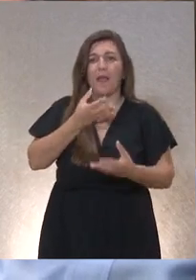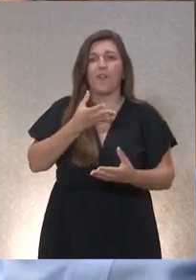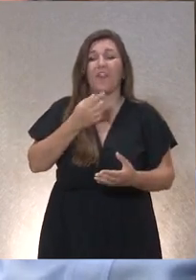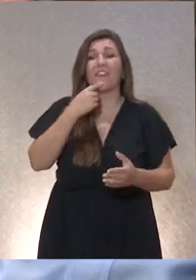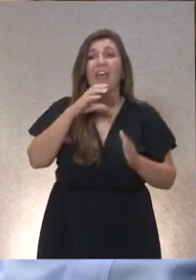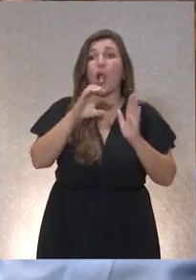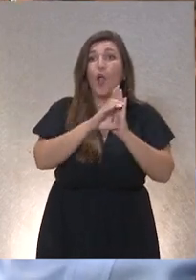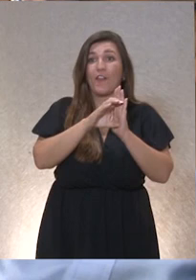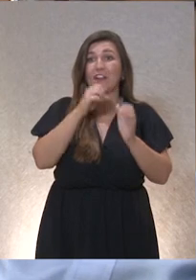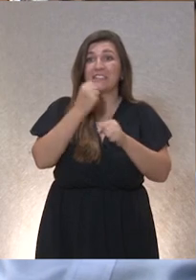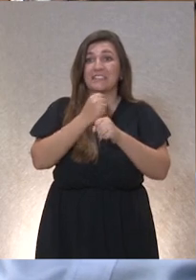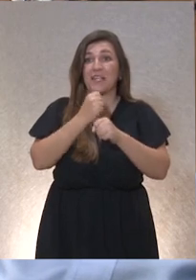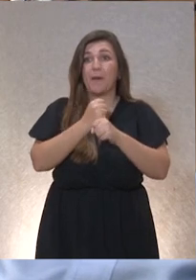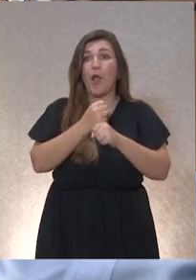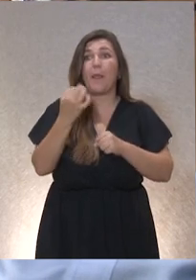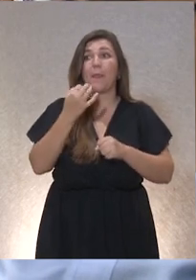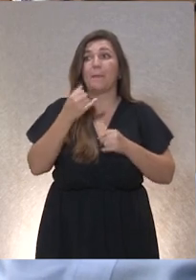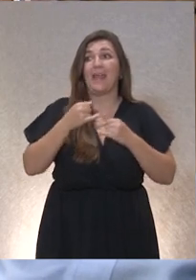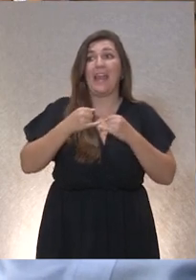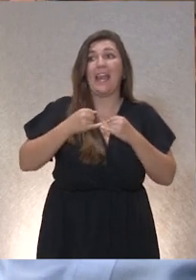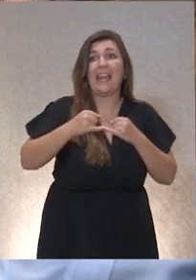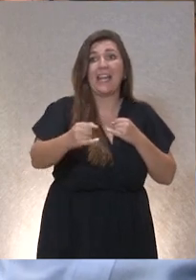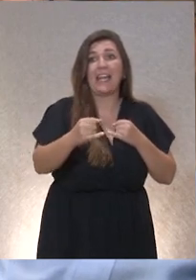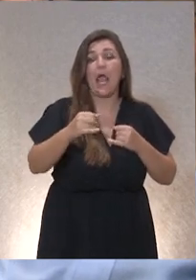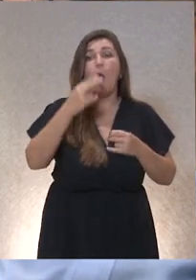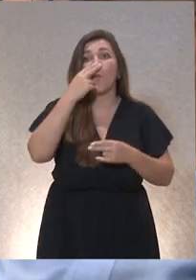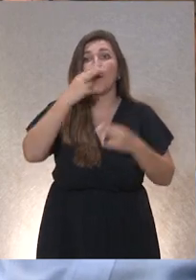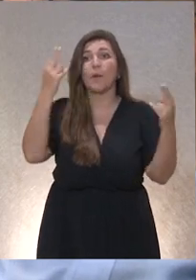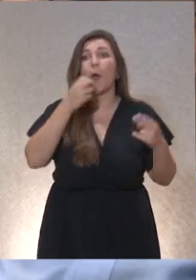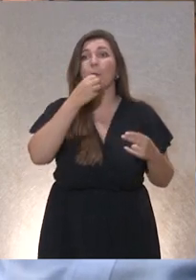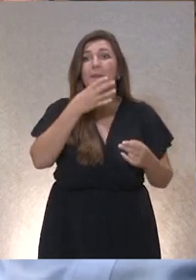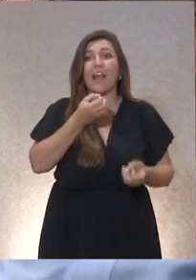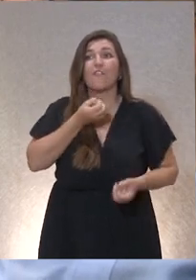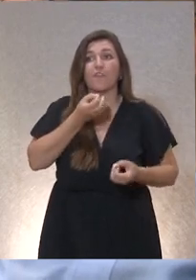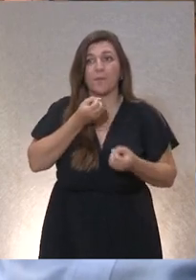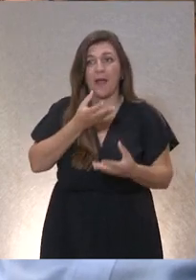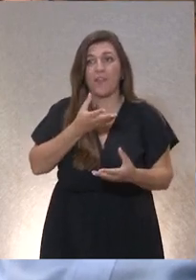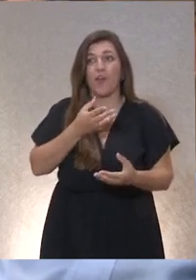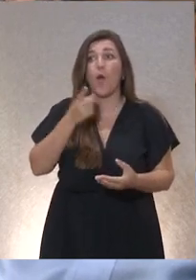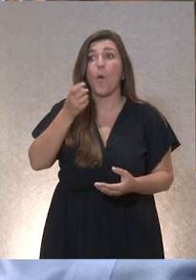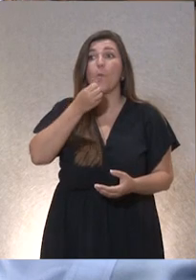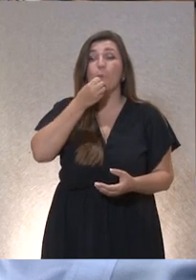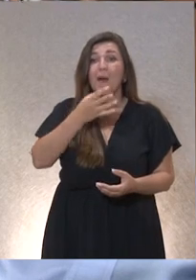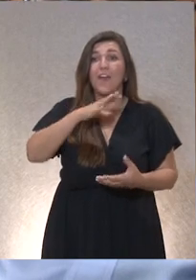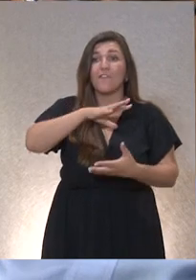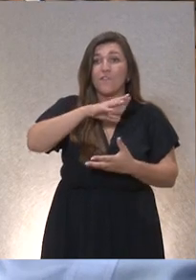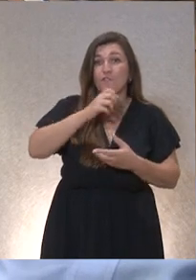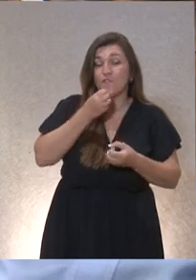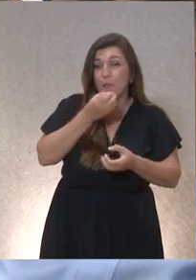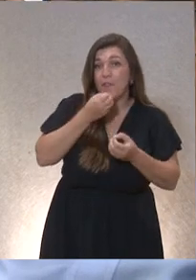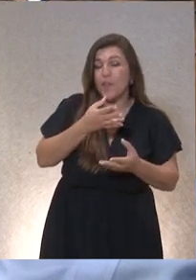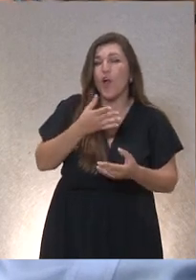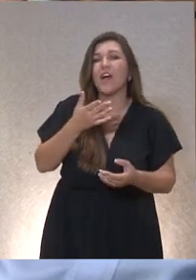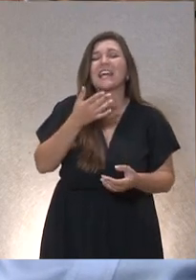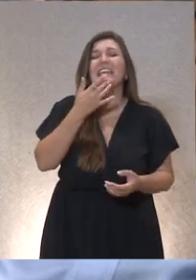deontológico Debería de ir en esa línea en público bien informado ese esa buena información es no solo el quién